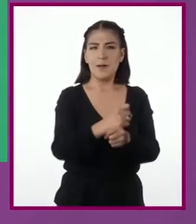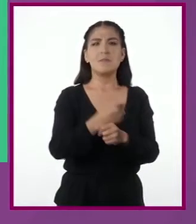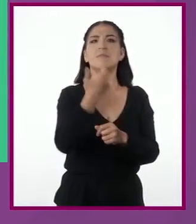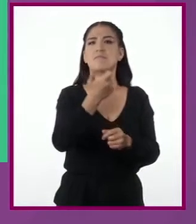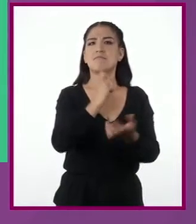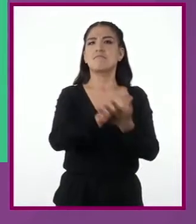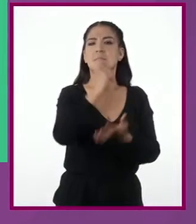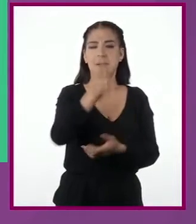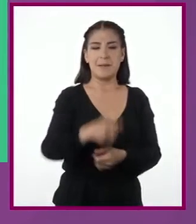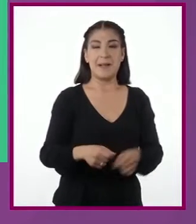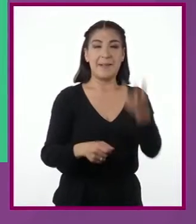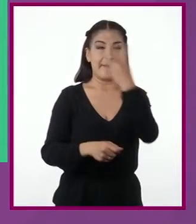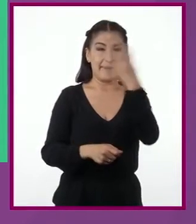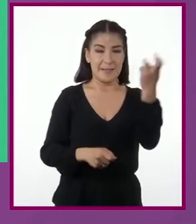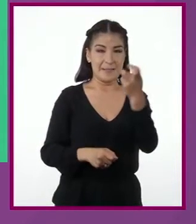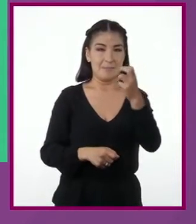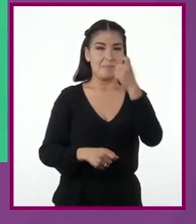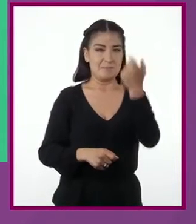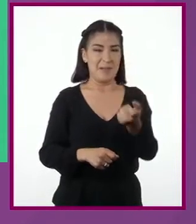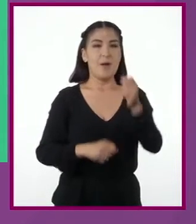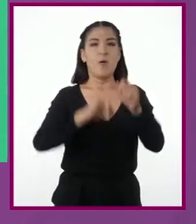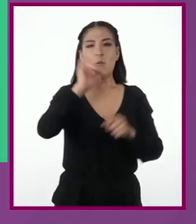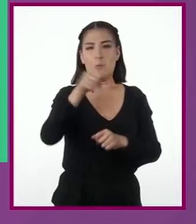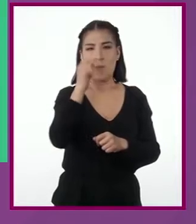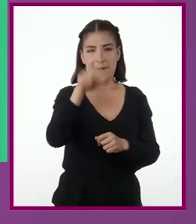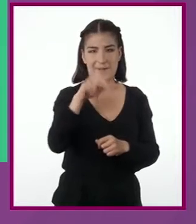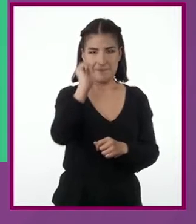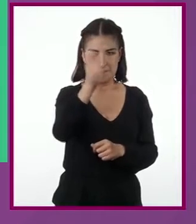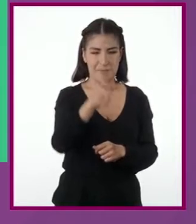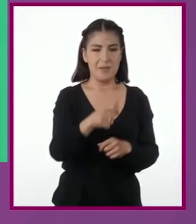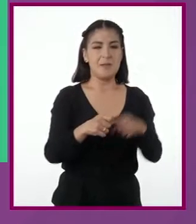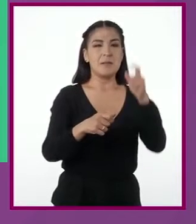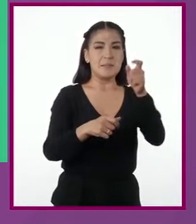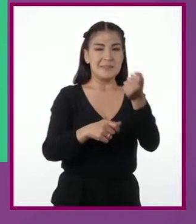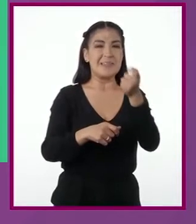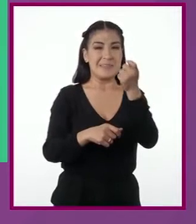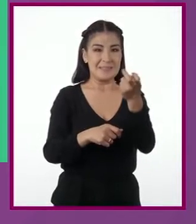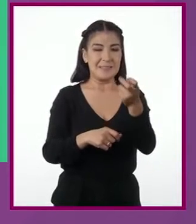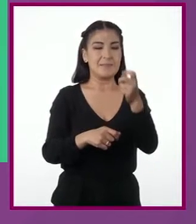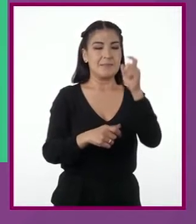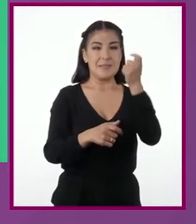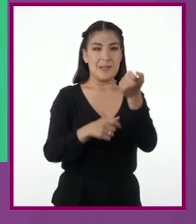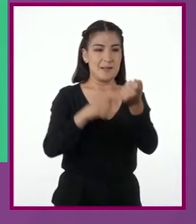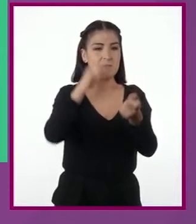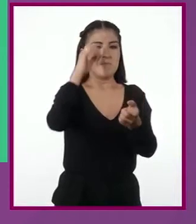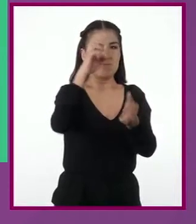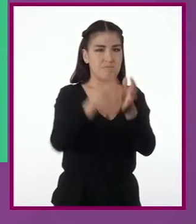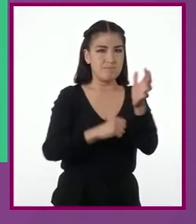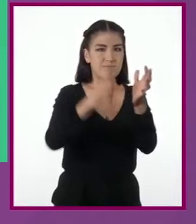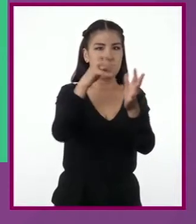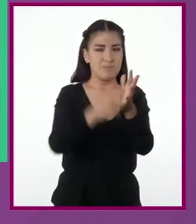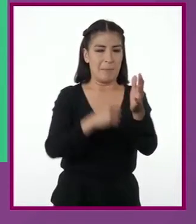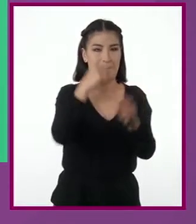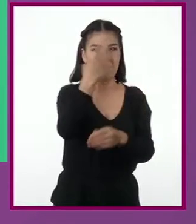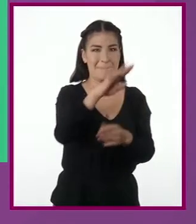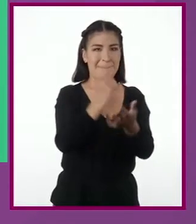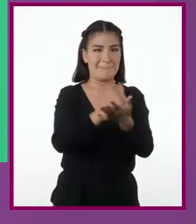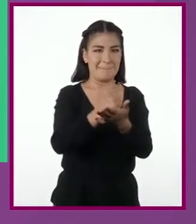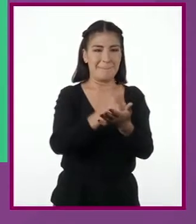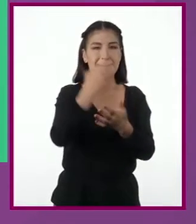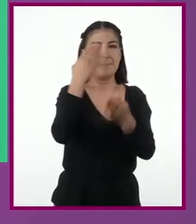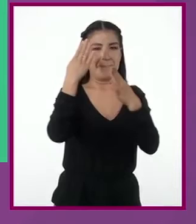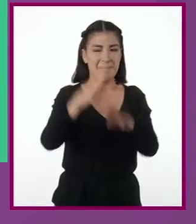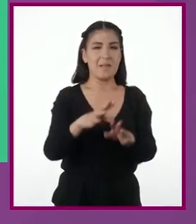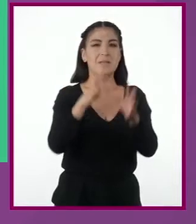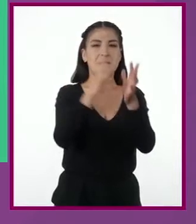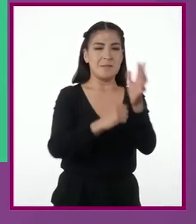Los 300 pesos que paga Juan son una cantidad fija que se le va quitando al dinero que tiene en su cuenta bancaria. Por eso se